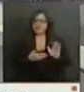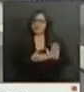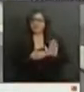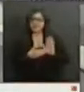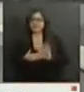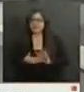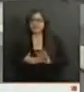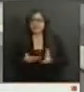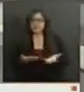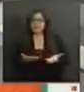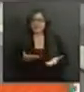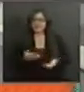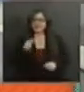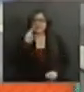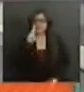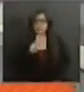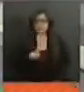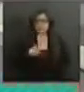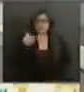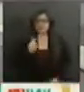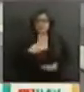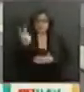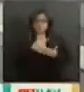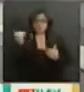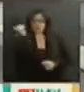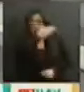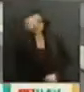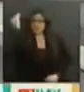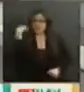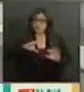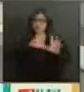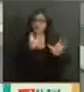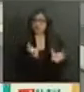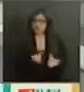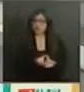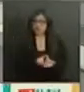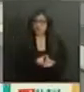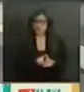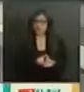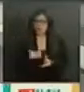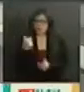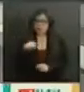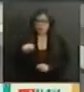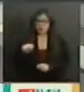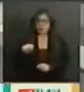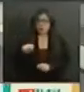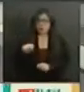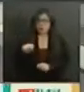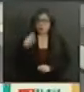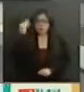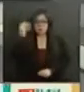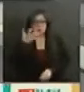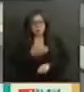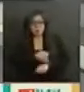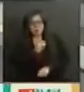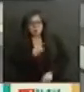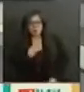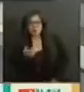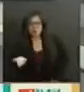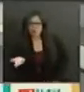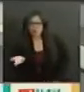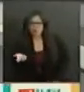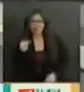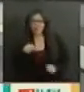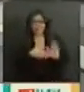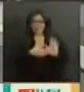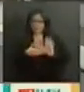a Banksy, el artista urbano más famoso del mundo, pero del que nadie sabe si realmente existe o no. A esta